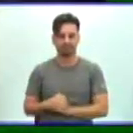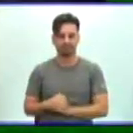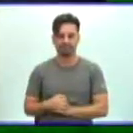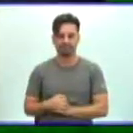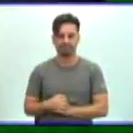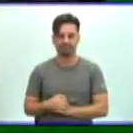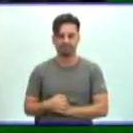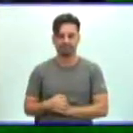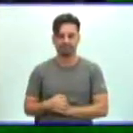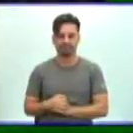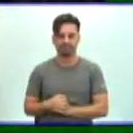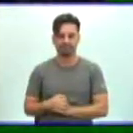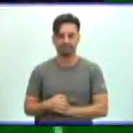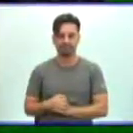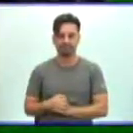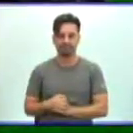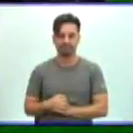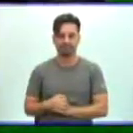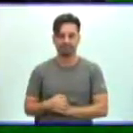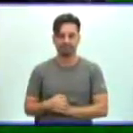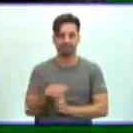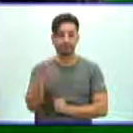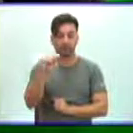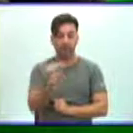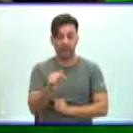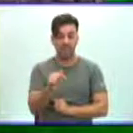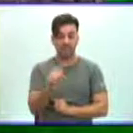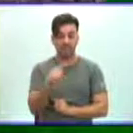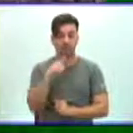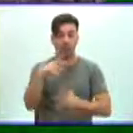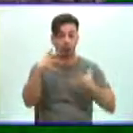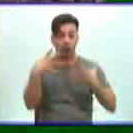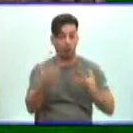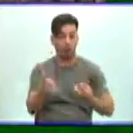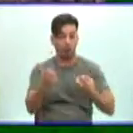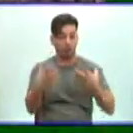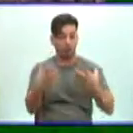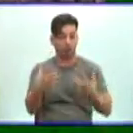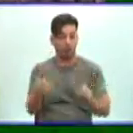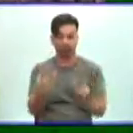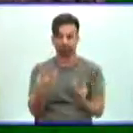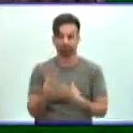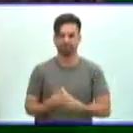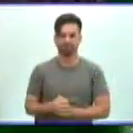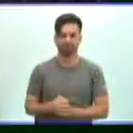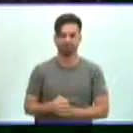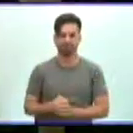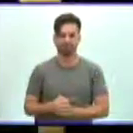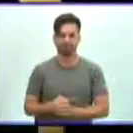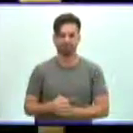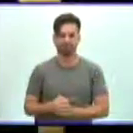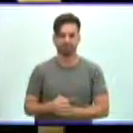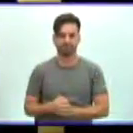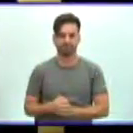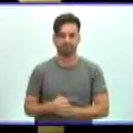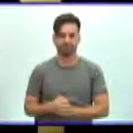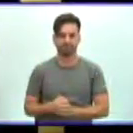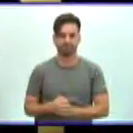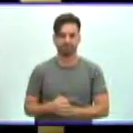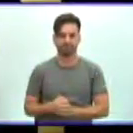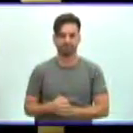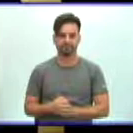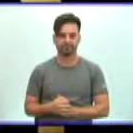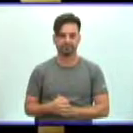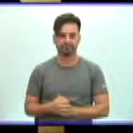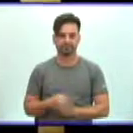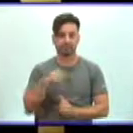regiones frías. Además, traen consigo humedad. Las corrientes frías producen aire seco. Les propongo